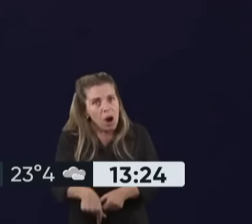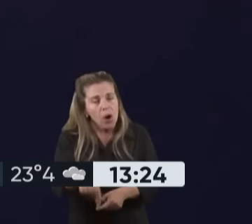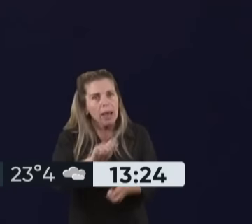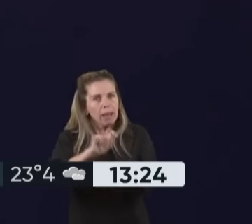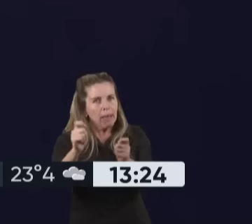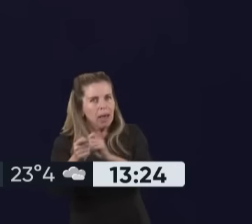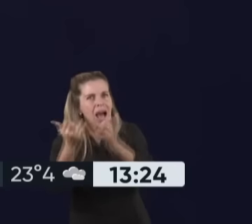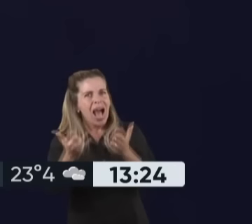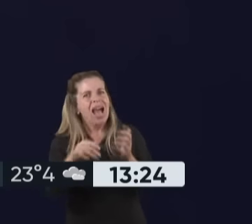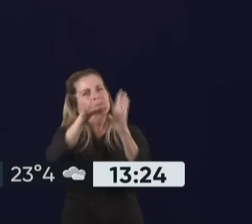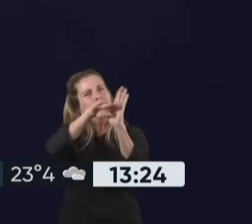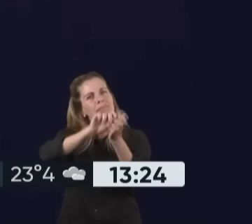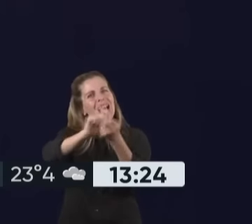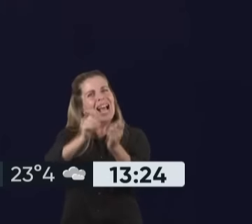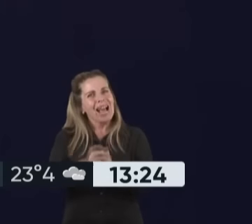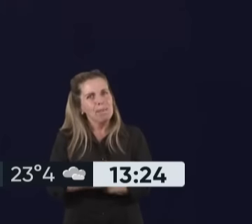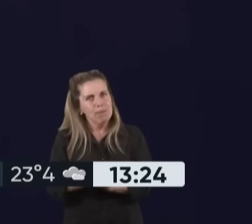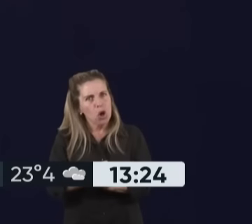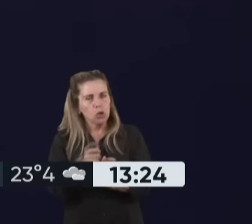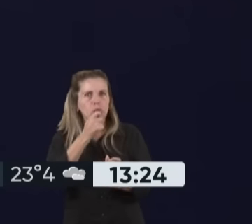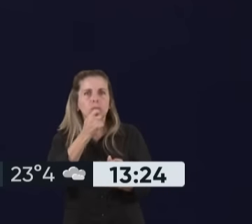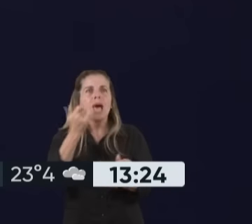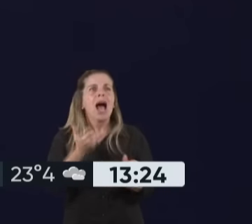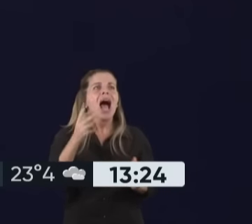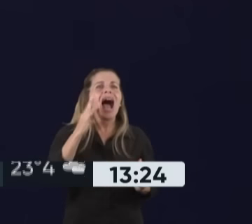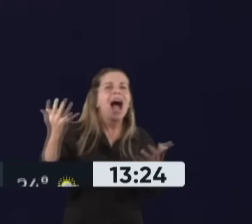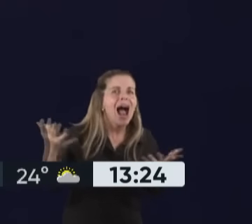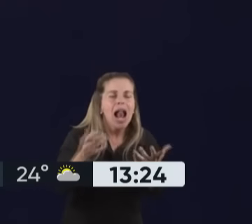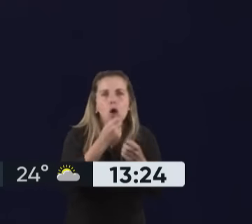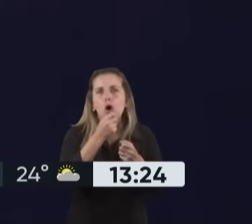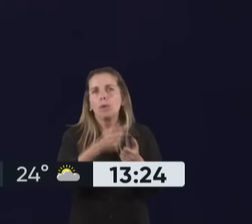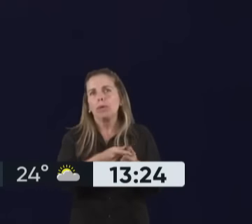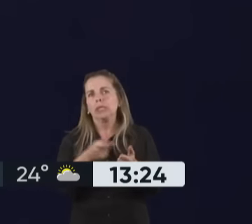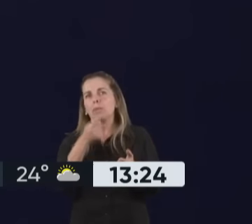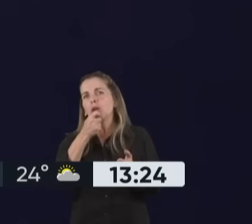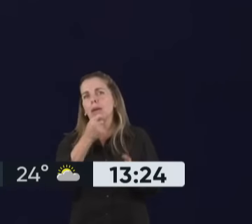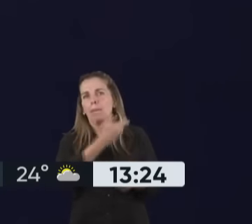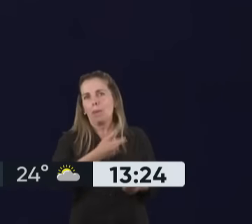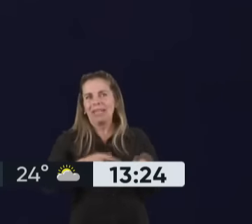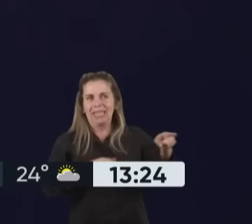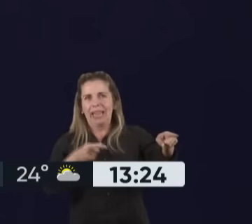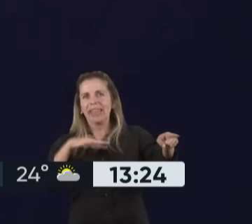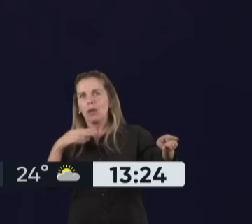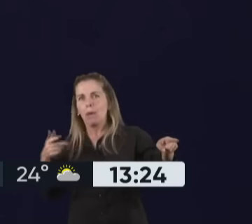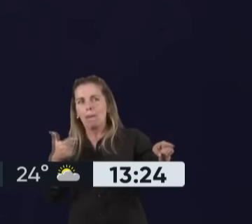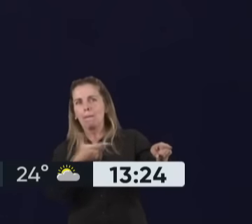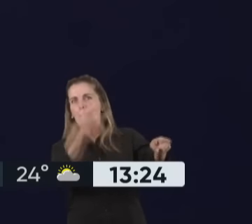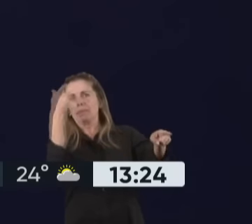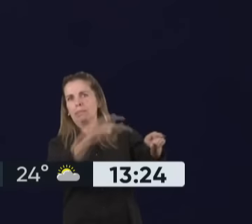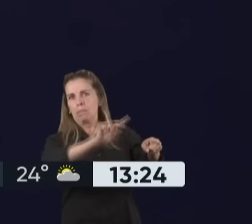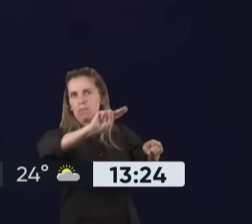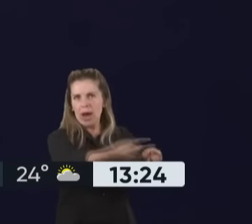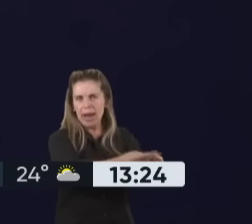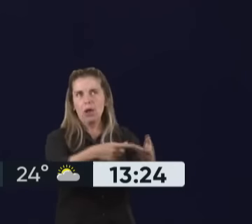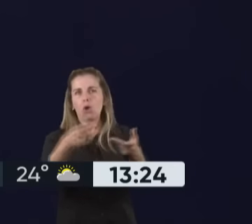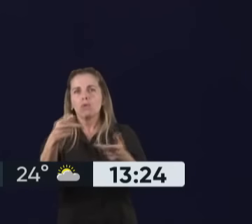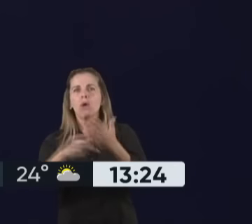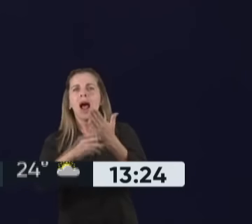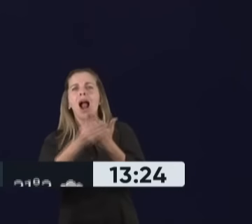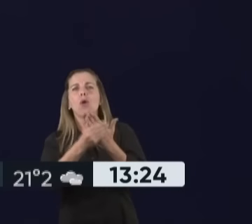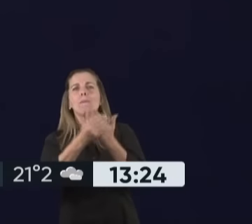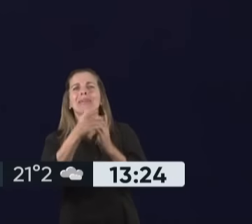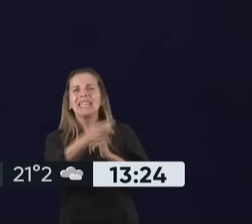de cambios en este sentido. Si hay un magnicidio, si matan a un presidente, si matan a ministros, si